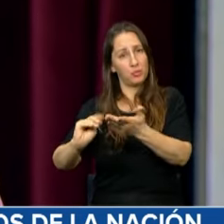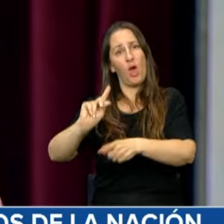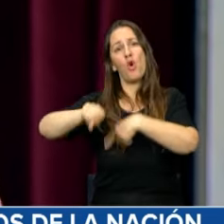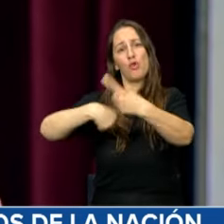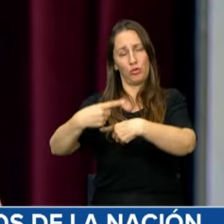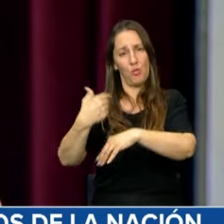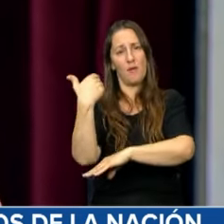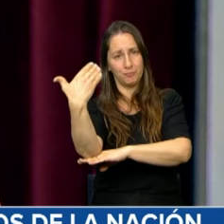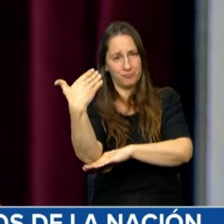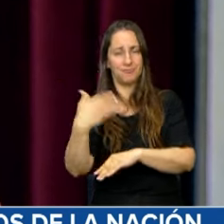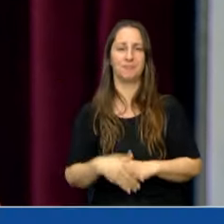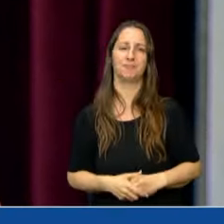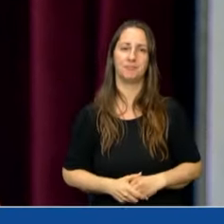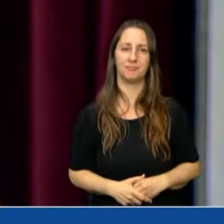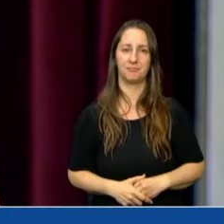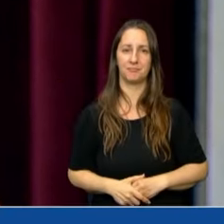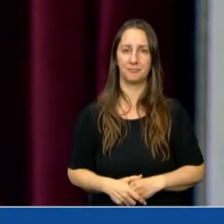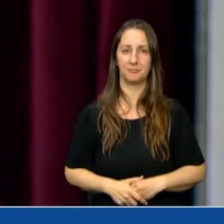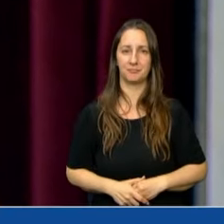el dictamen de la